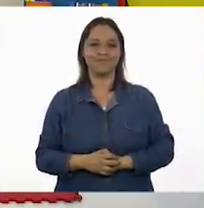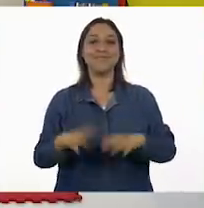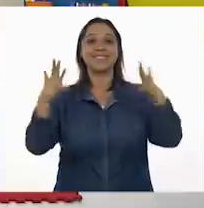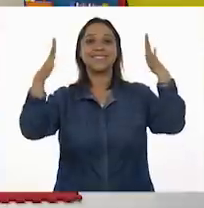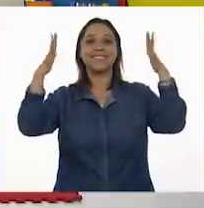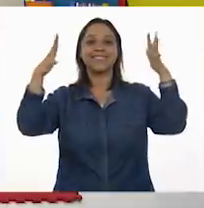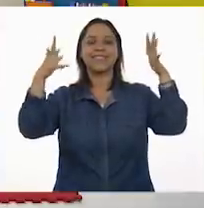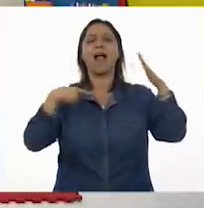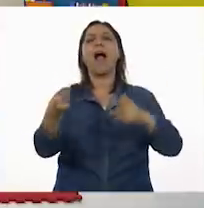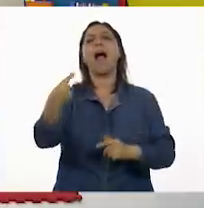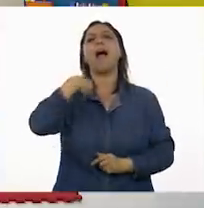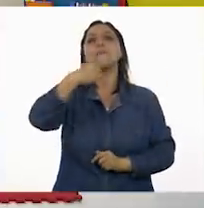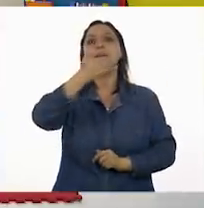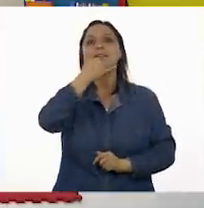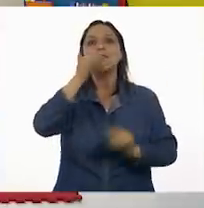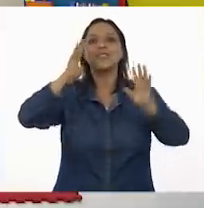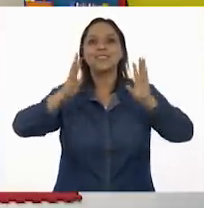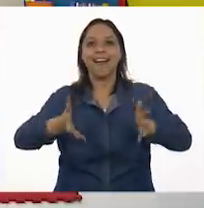Ya me perdonó.